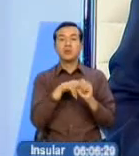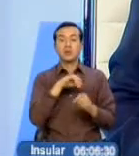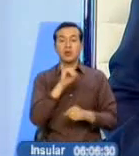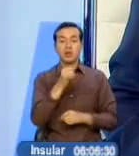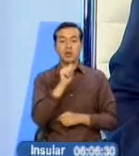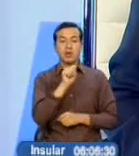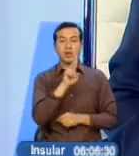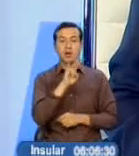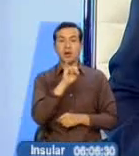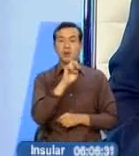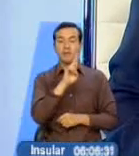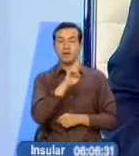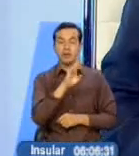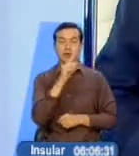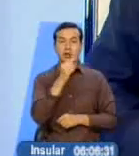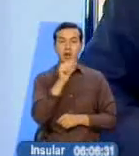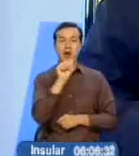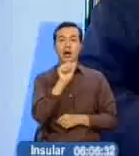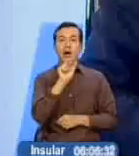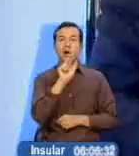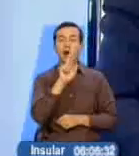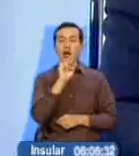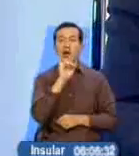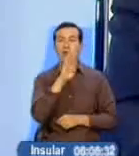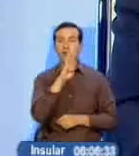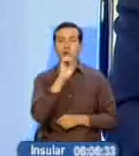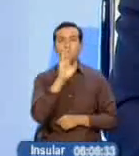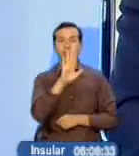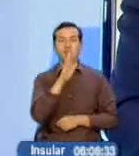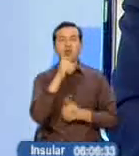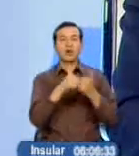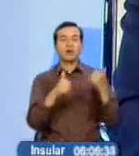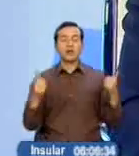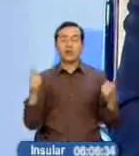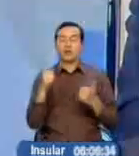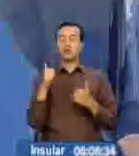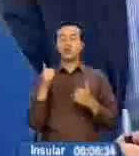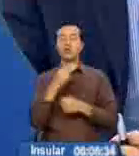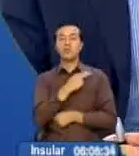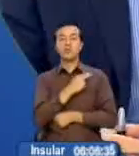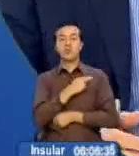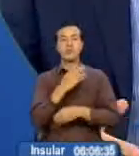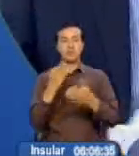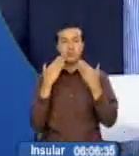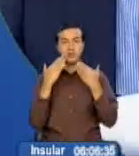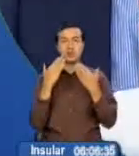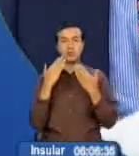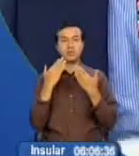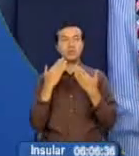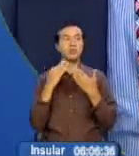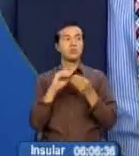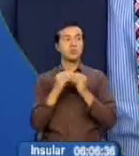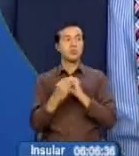Javier Garaycoa, el doctor Javier Garaycoa, candidato a rector por la Universidad de Guayaquil por las listas 2, a quien le doy la